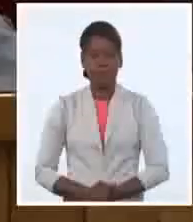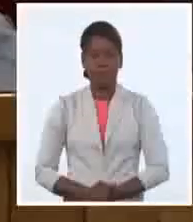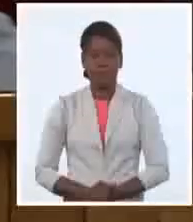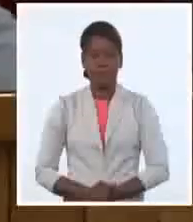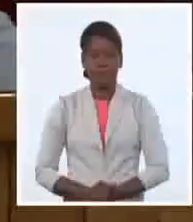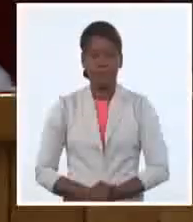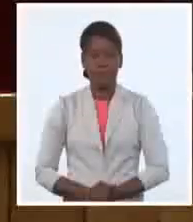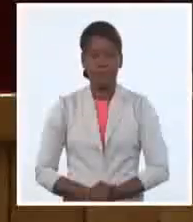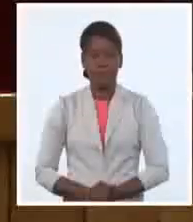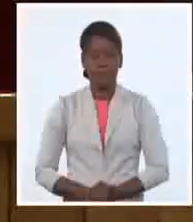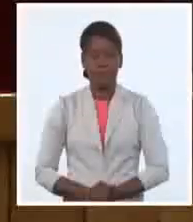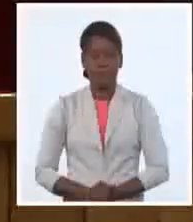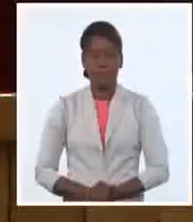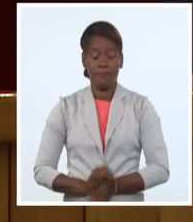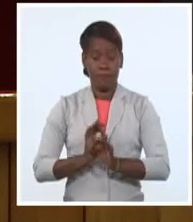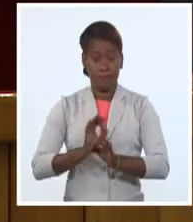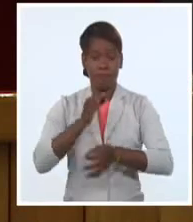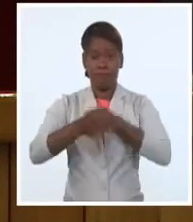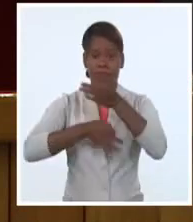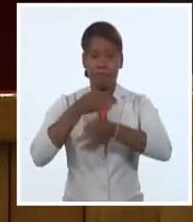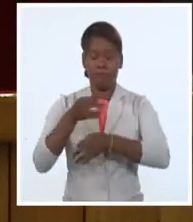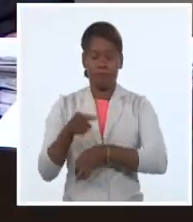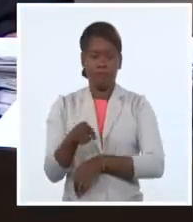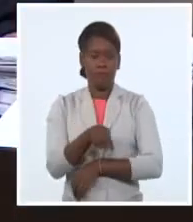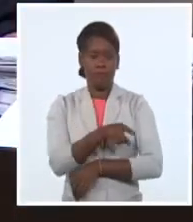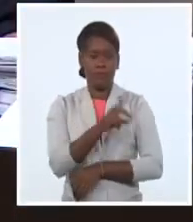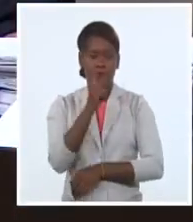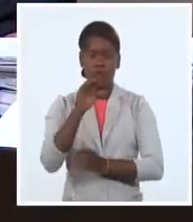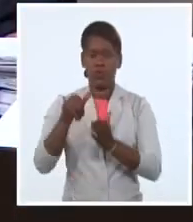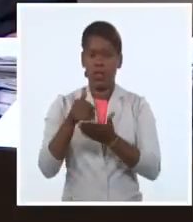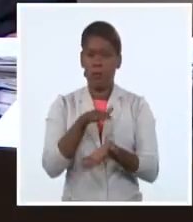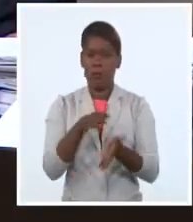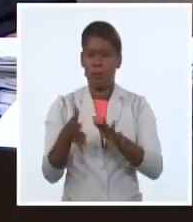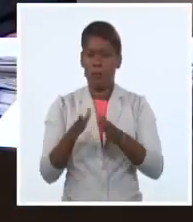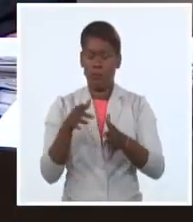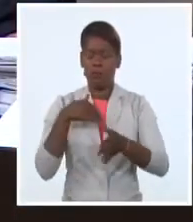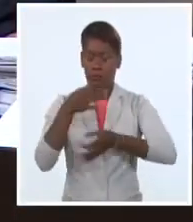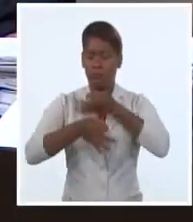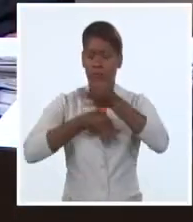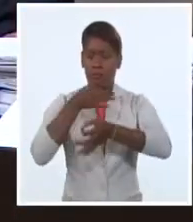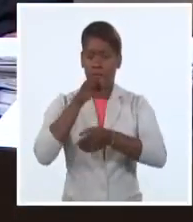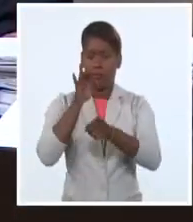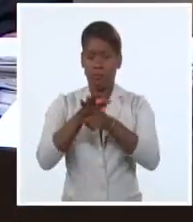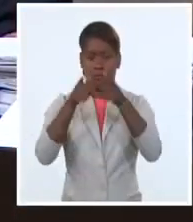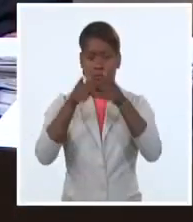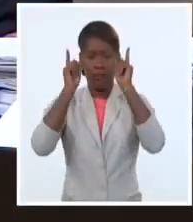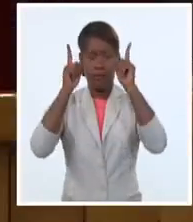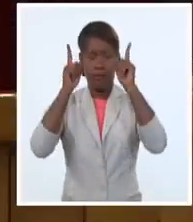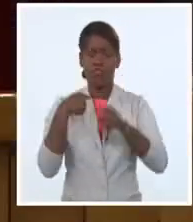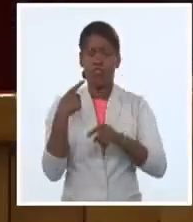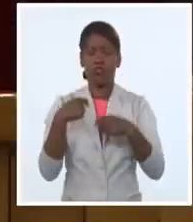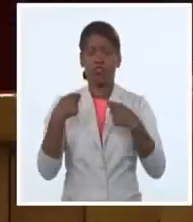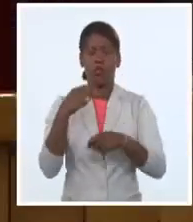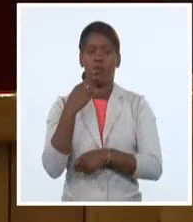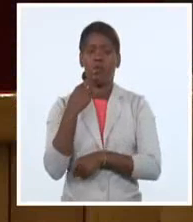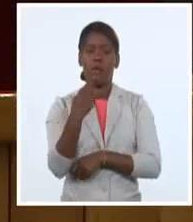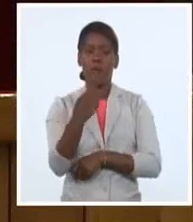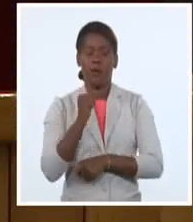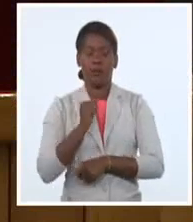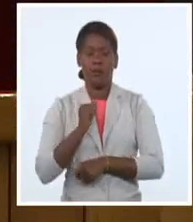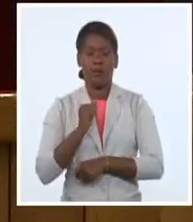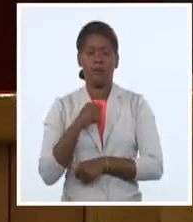Como expresé hace unos días en el pleno de nuestro Comité Central, solo de nosotros depende la respuesta digna a ese inmerecido